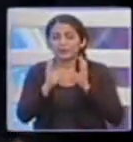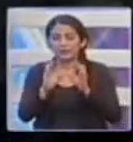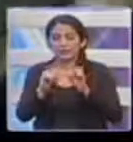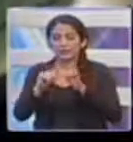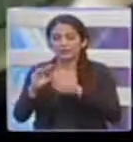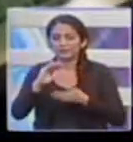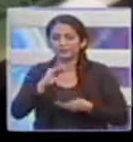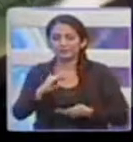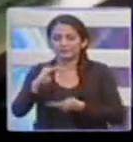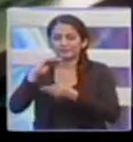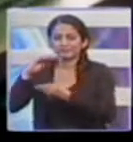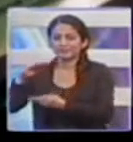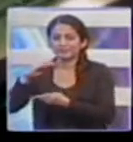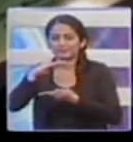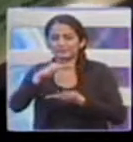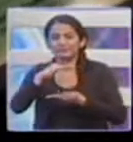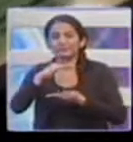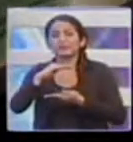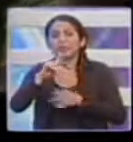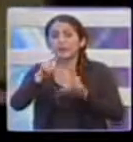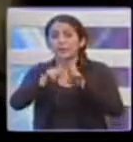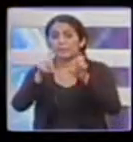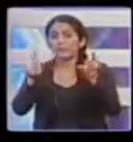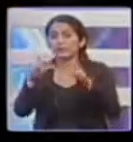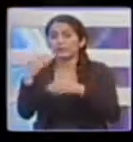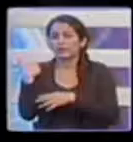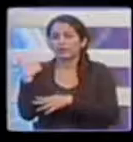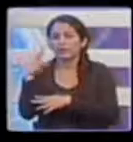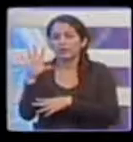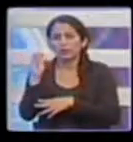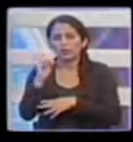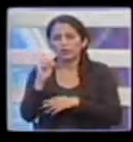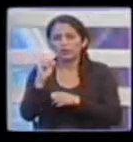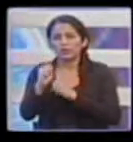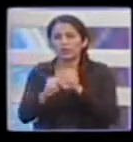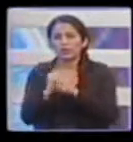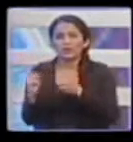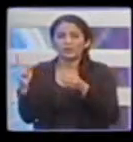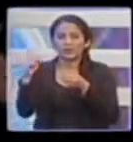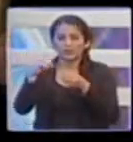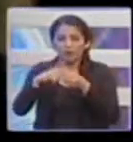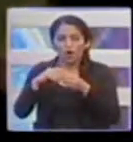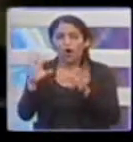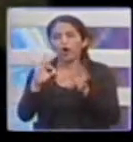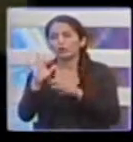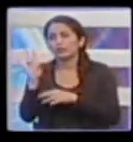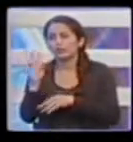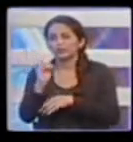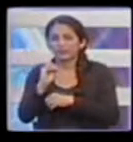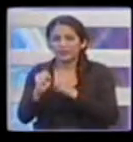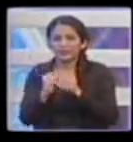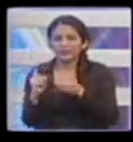a los socios y empresas que cumplieron 50 y 75 años de afiliación a la entidad. Marta Navarrete, Telerama Noticias.